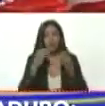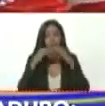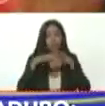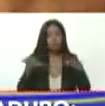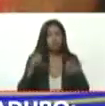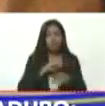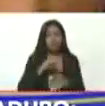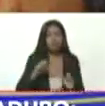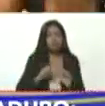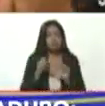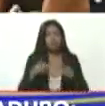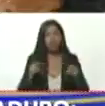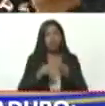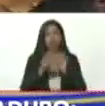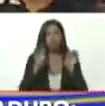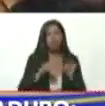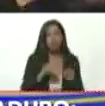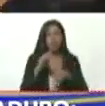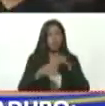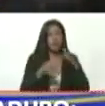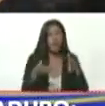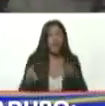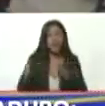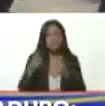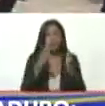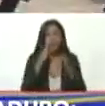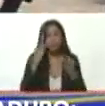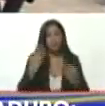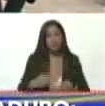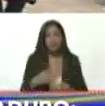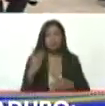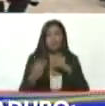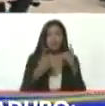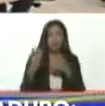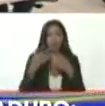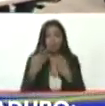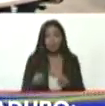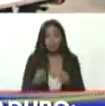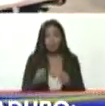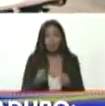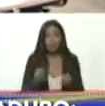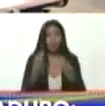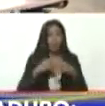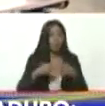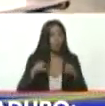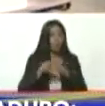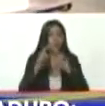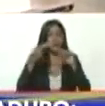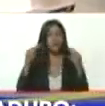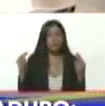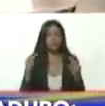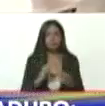bendiciones para avanzar en el camino correcto del diálogo, el entendimiento, los acuerdos y la paz.